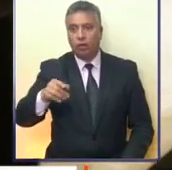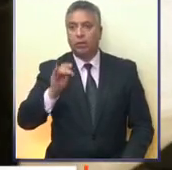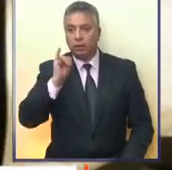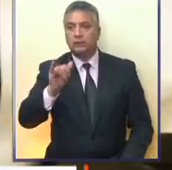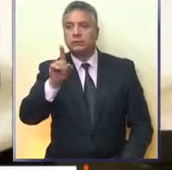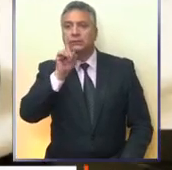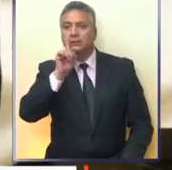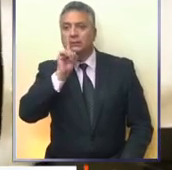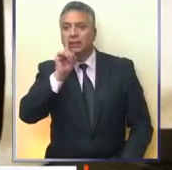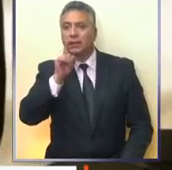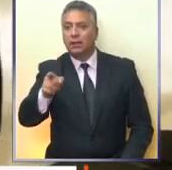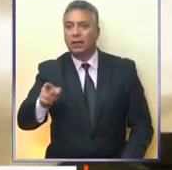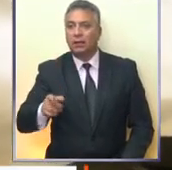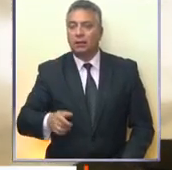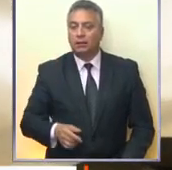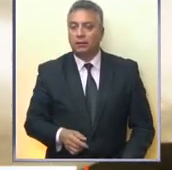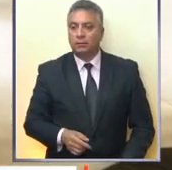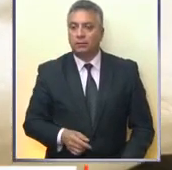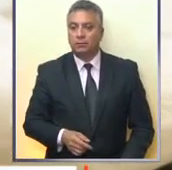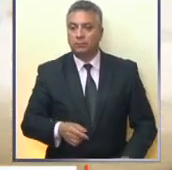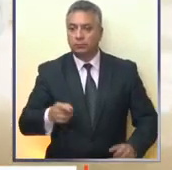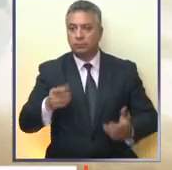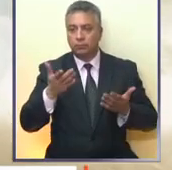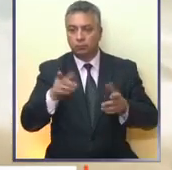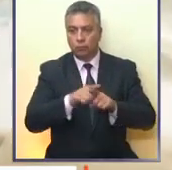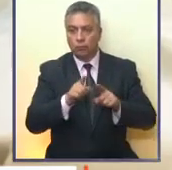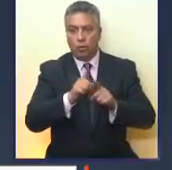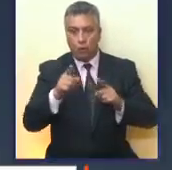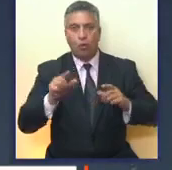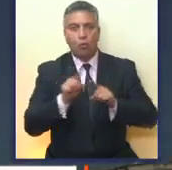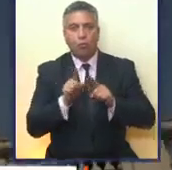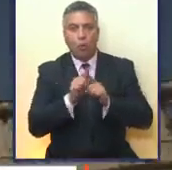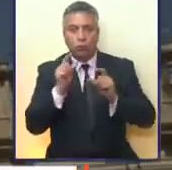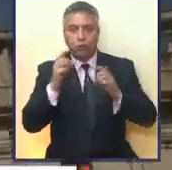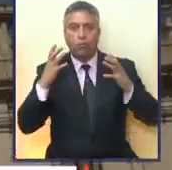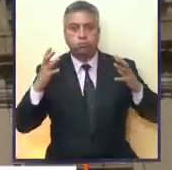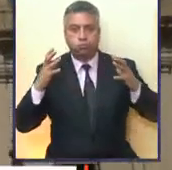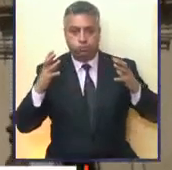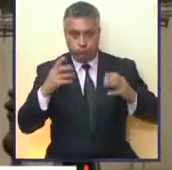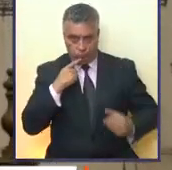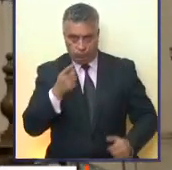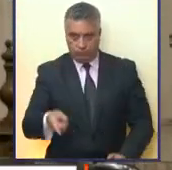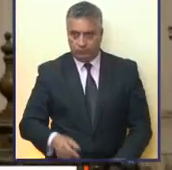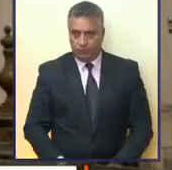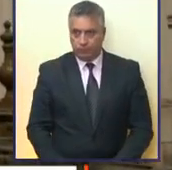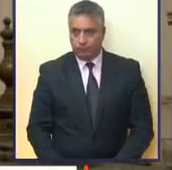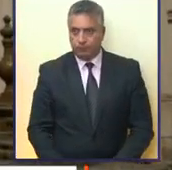tiene, un poco rellenito, digamos.